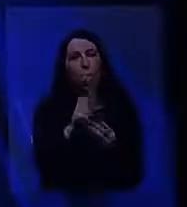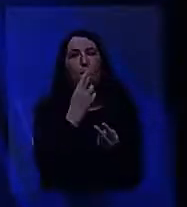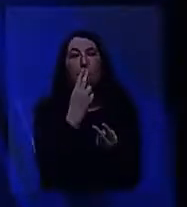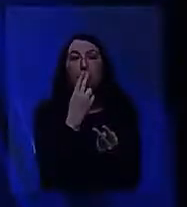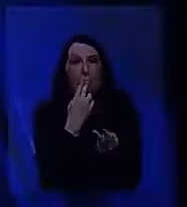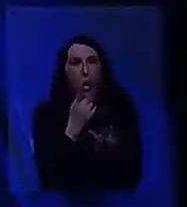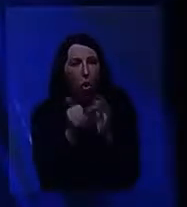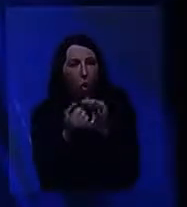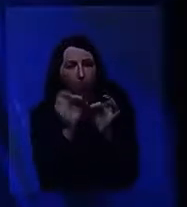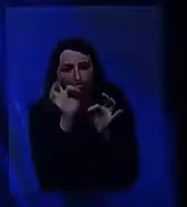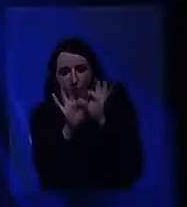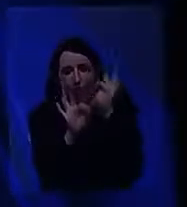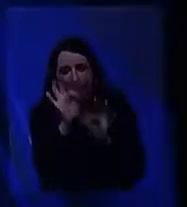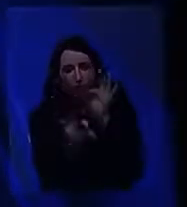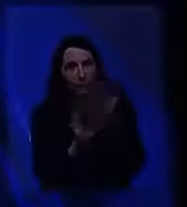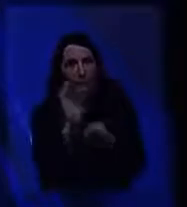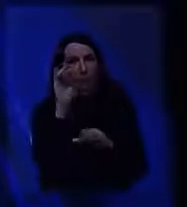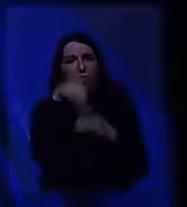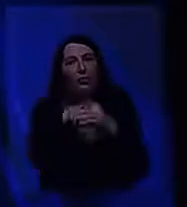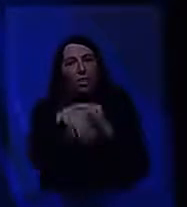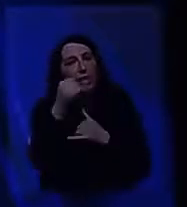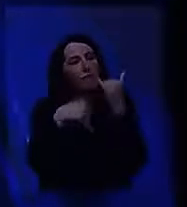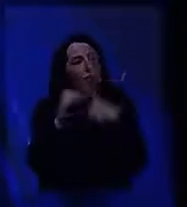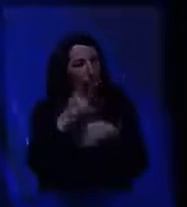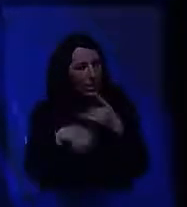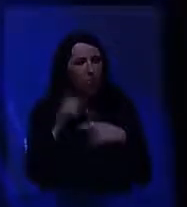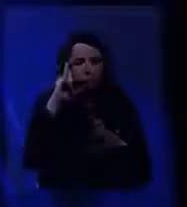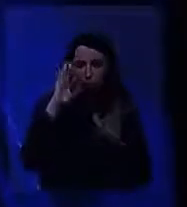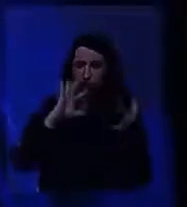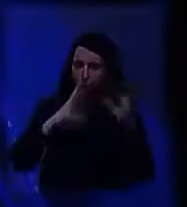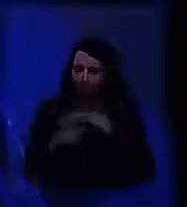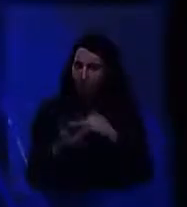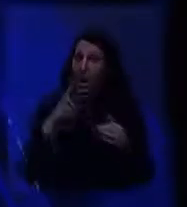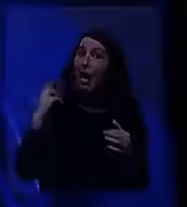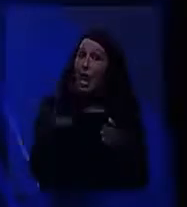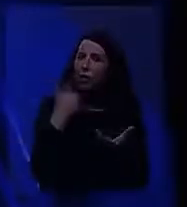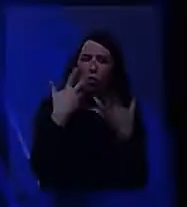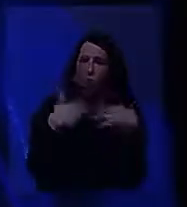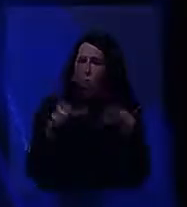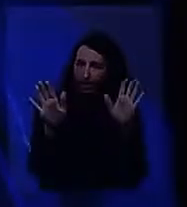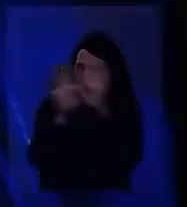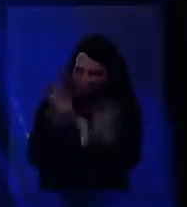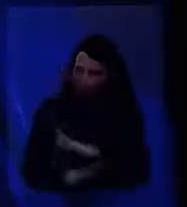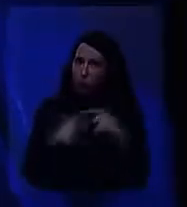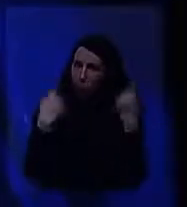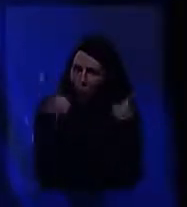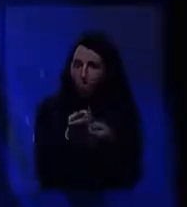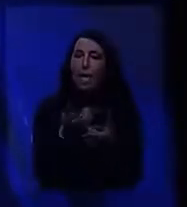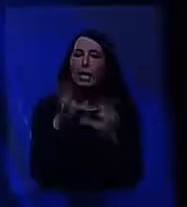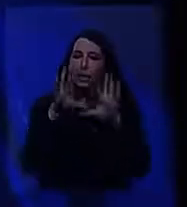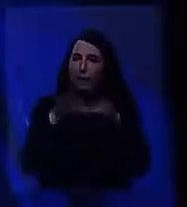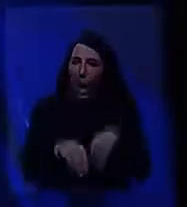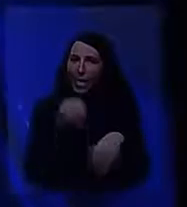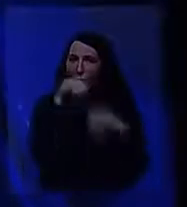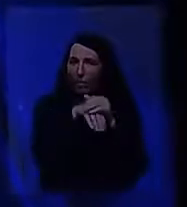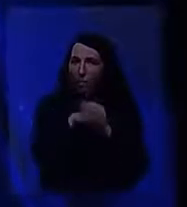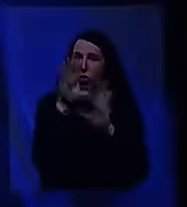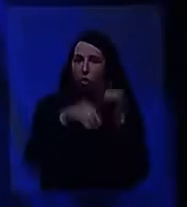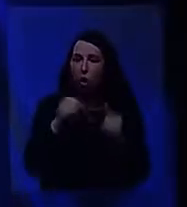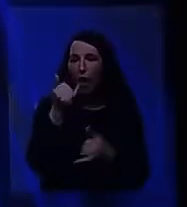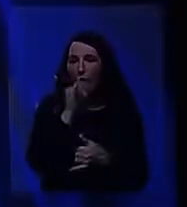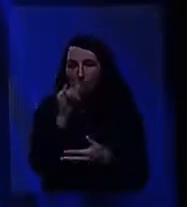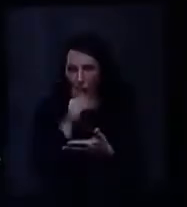como moldeado con cierta información. Es medio viaje. ¡Qué loco! Sí, no quiero confundir a nadie más con esto, entonces está toda la información concentrada en el